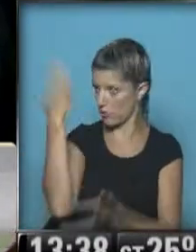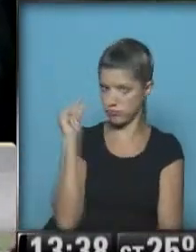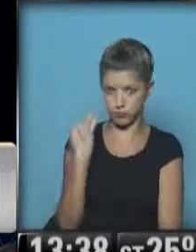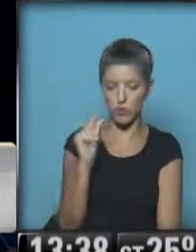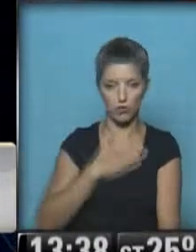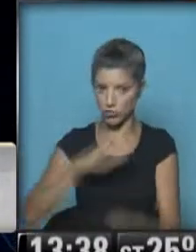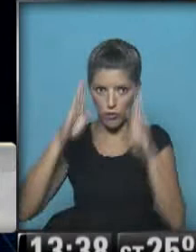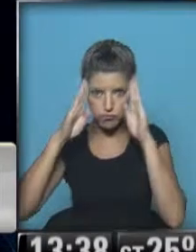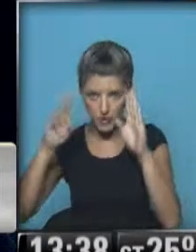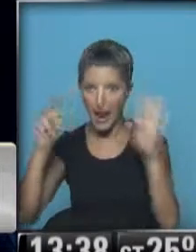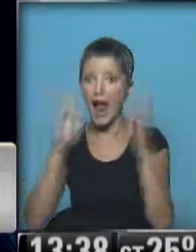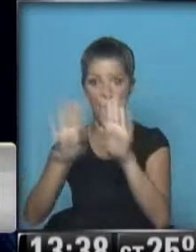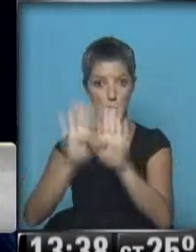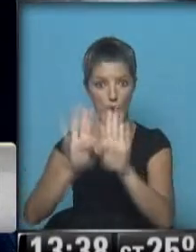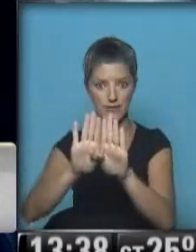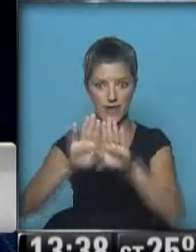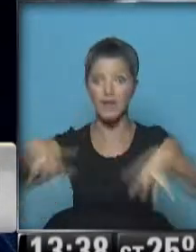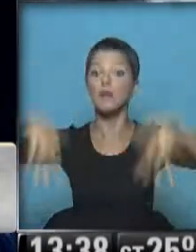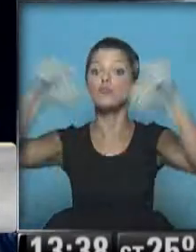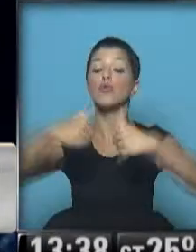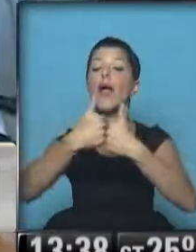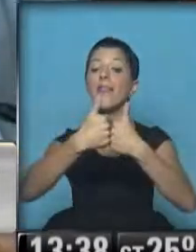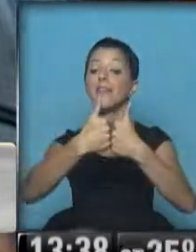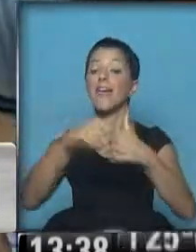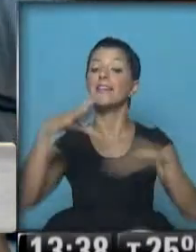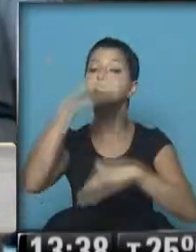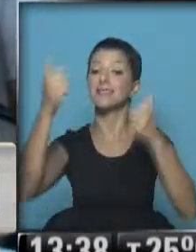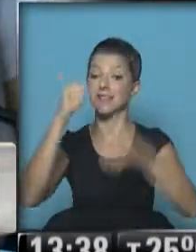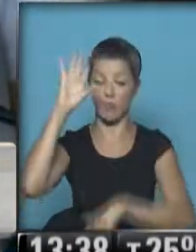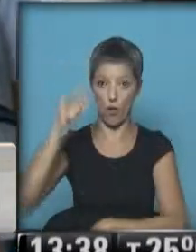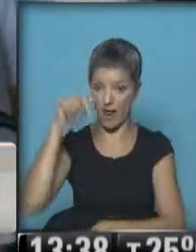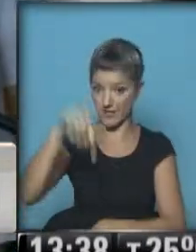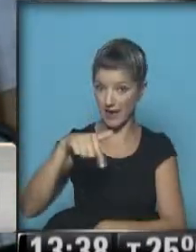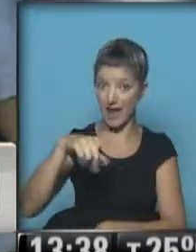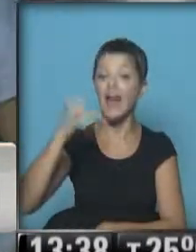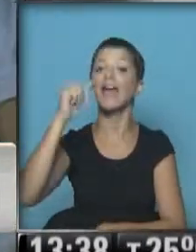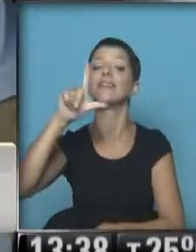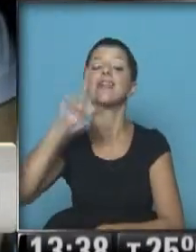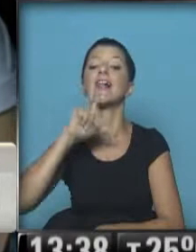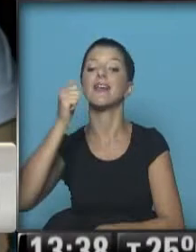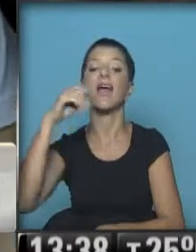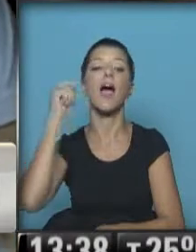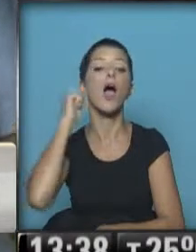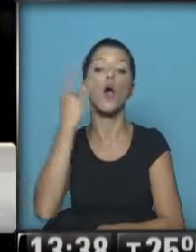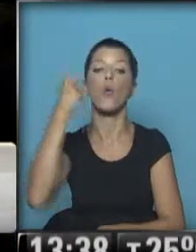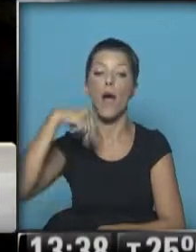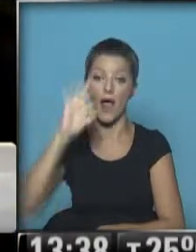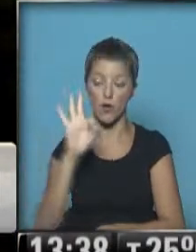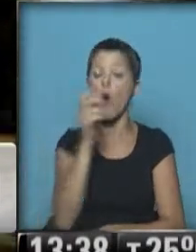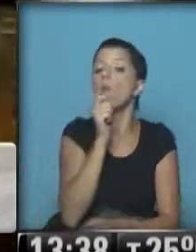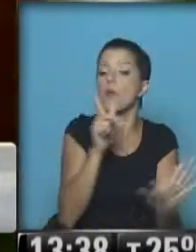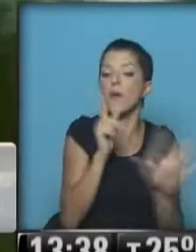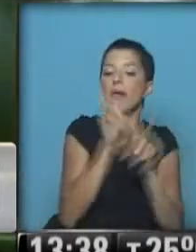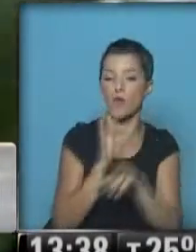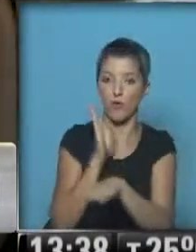estamos atentos a esta puerta de tribunales aquí de la calle Talcahuano, porque en segundos nada más tal vez salgan algunas de las partes, porque